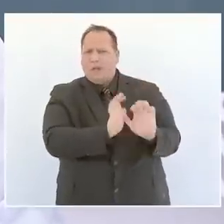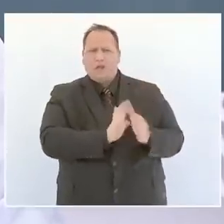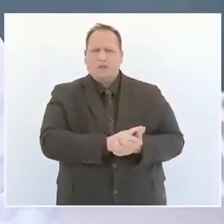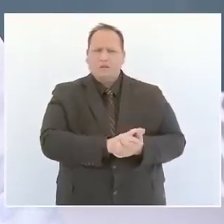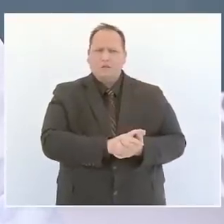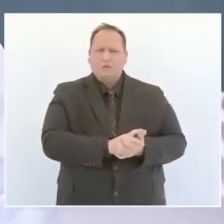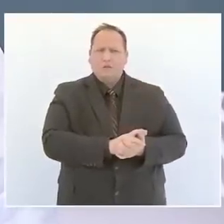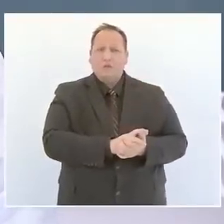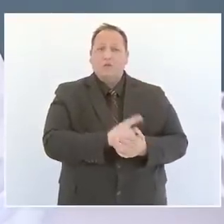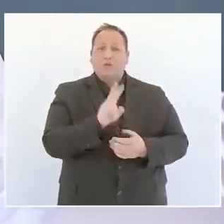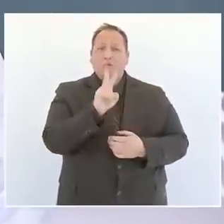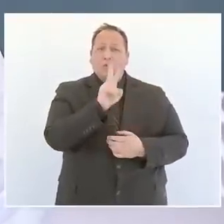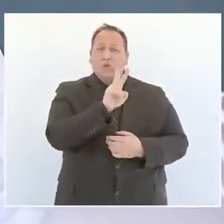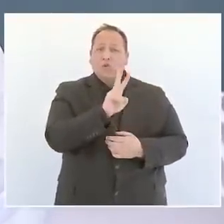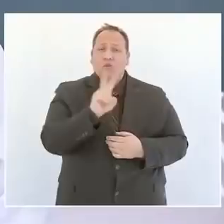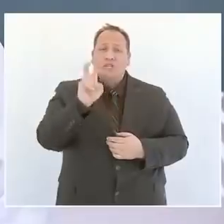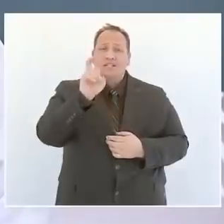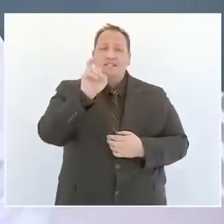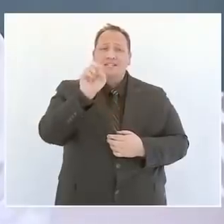son